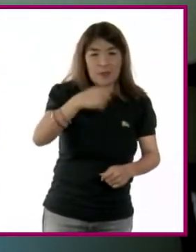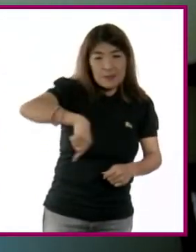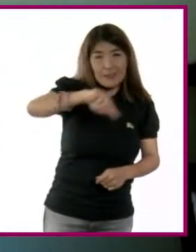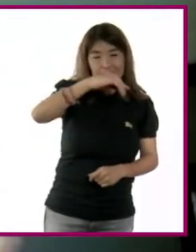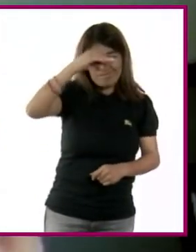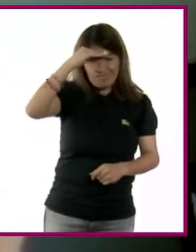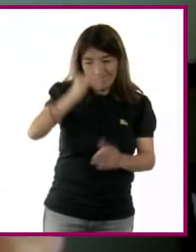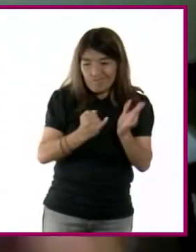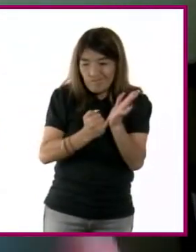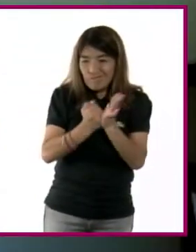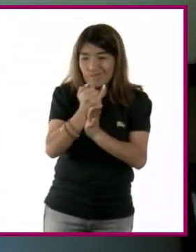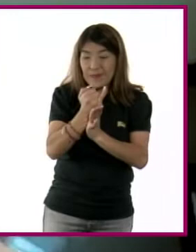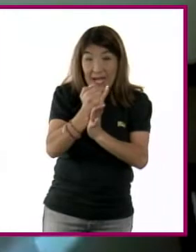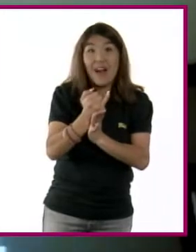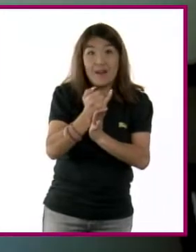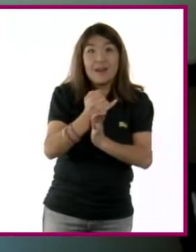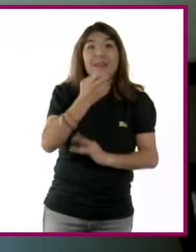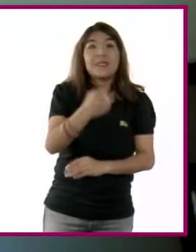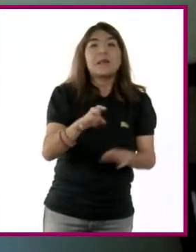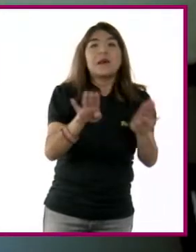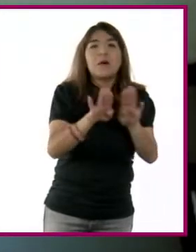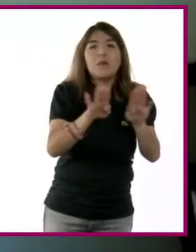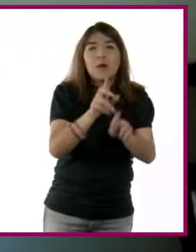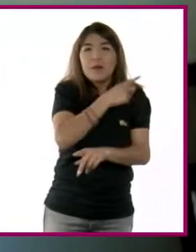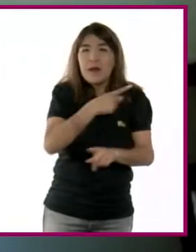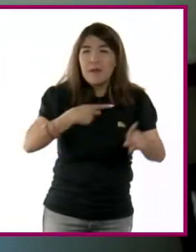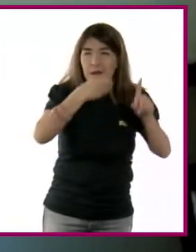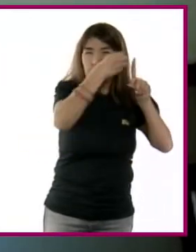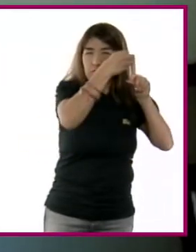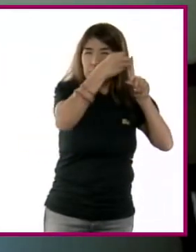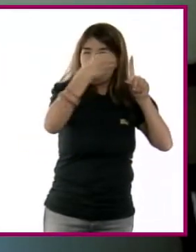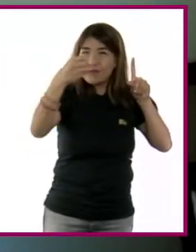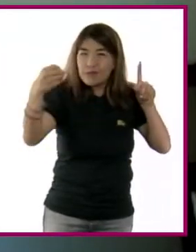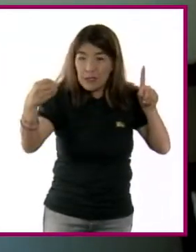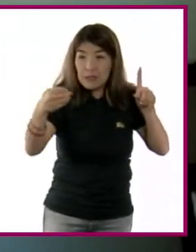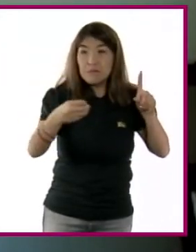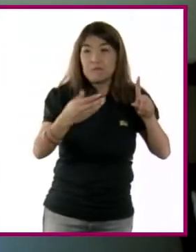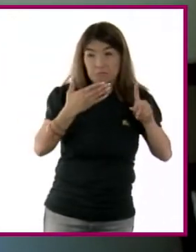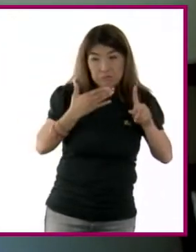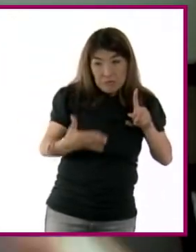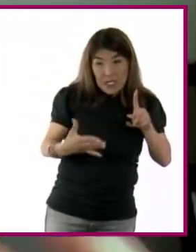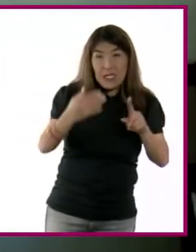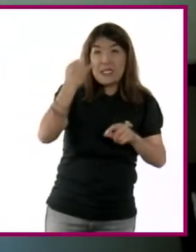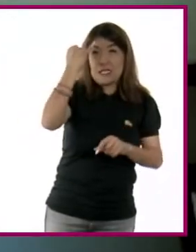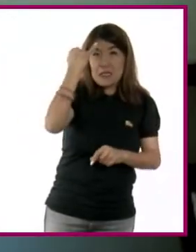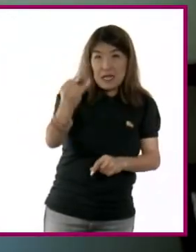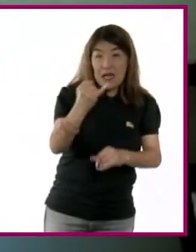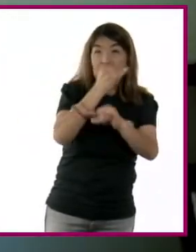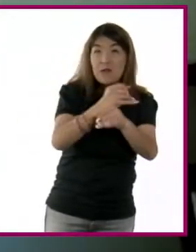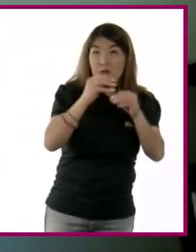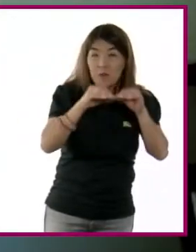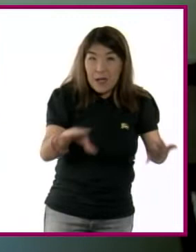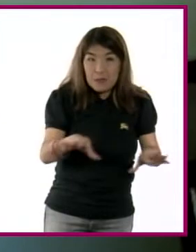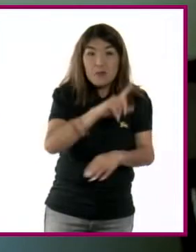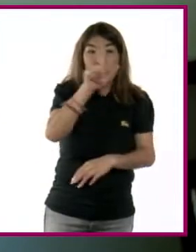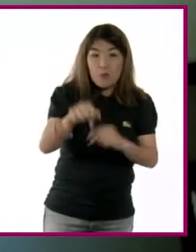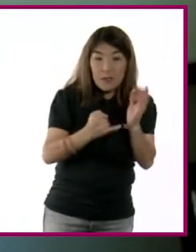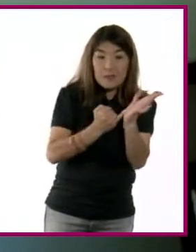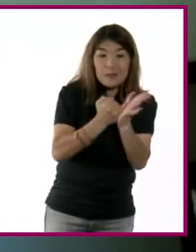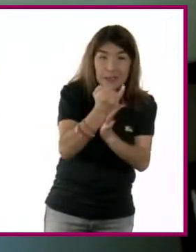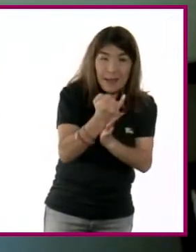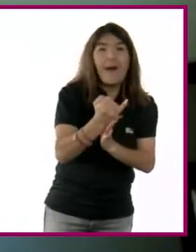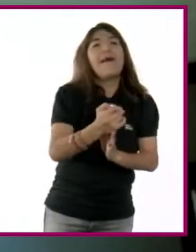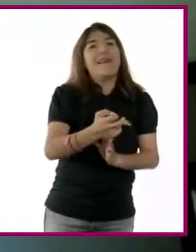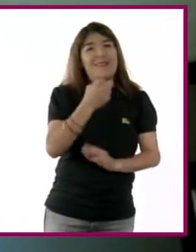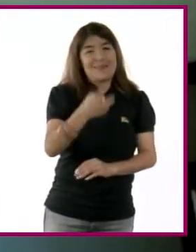permite también estructurar la manera en la que tomamos decisiones de manera mucho más racional, ¿no? Al final el